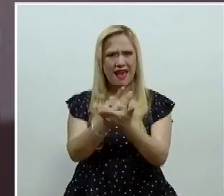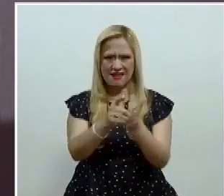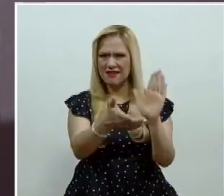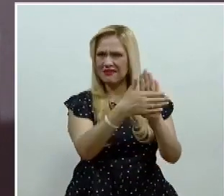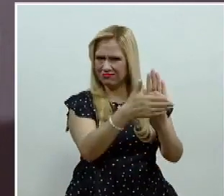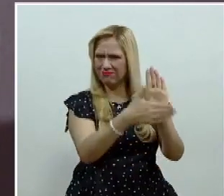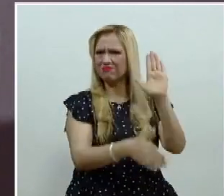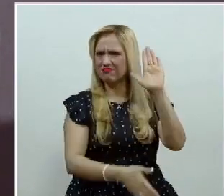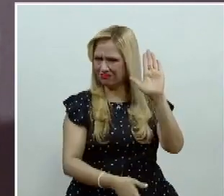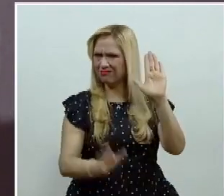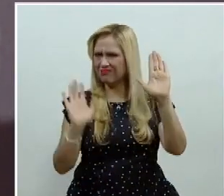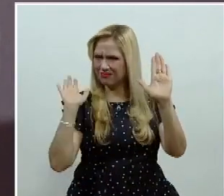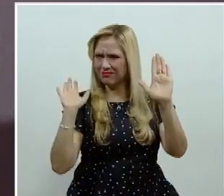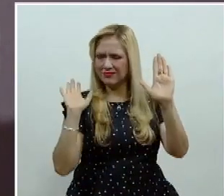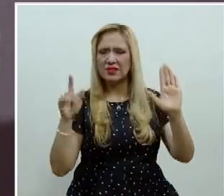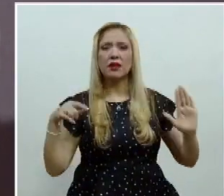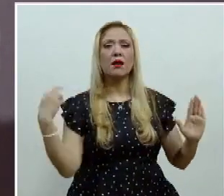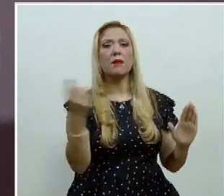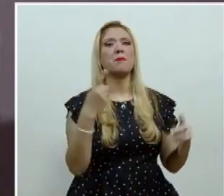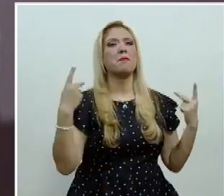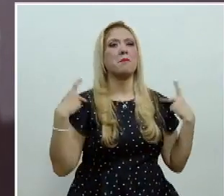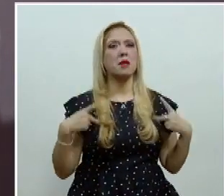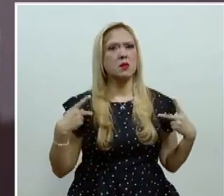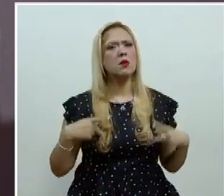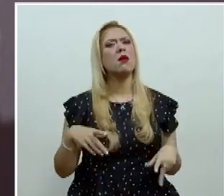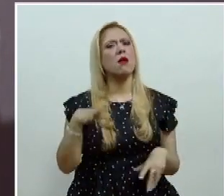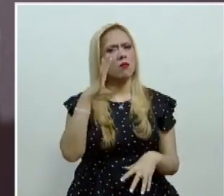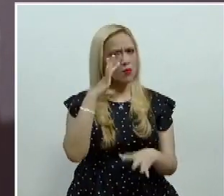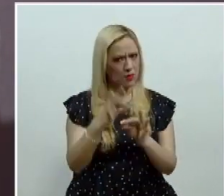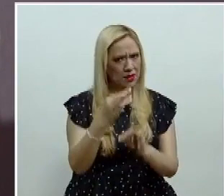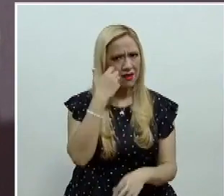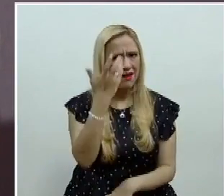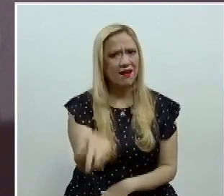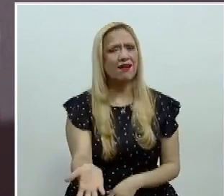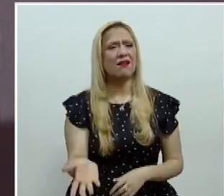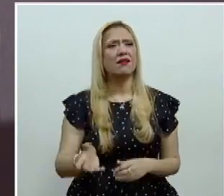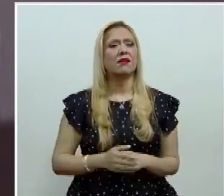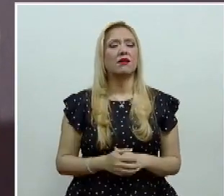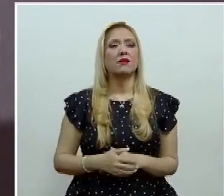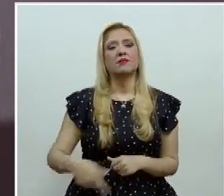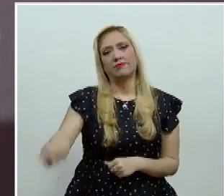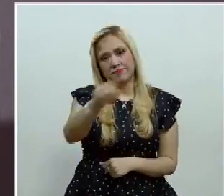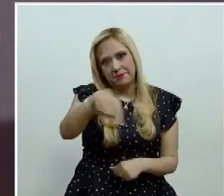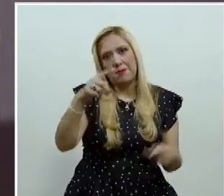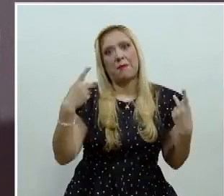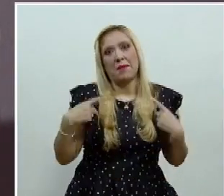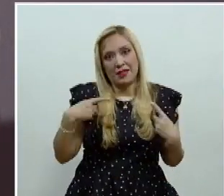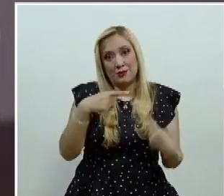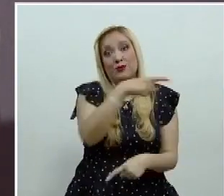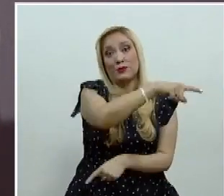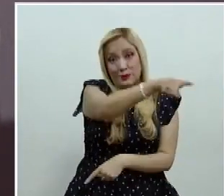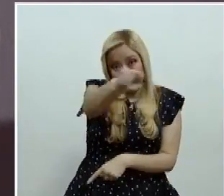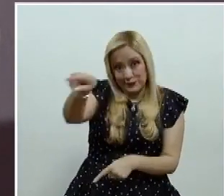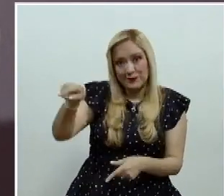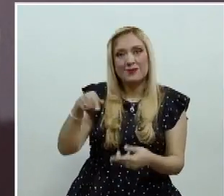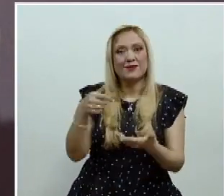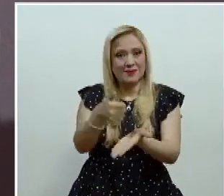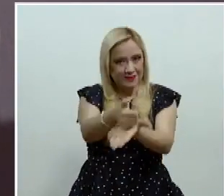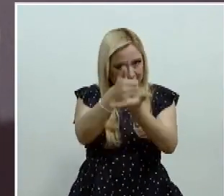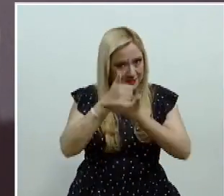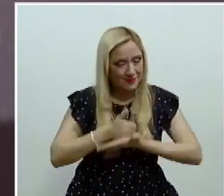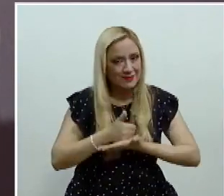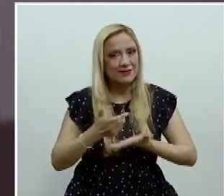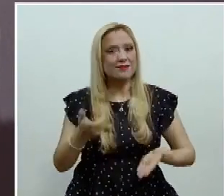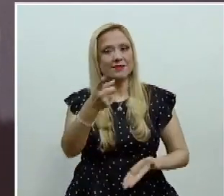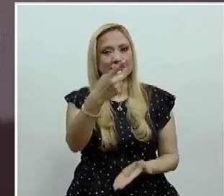día habemos muchas personas muy comprometidas de hacerlo. Creo que la sociedad también nos tiene que ayudar porque tienen